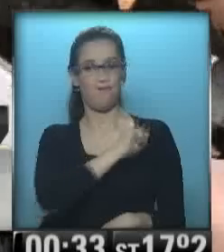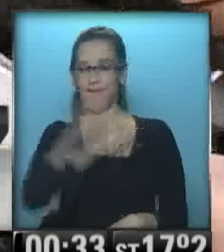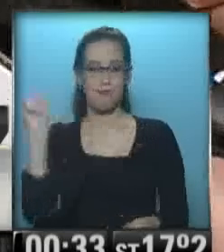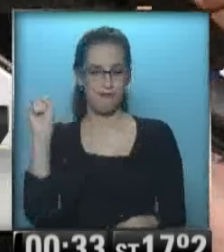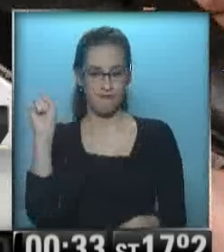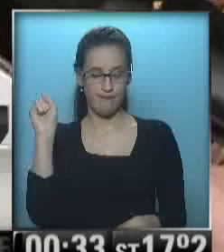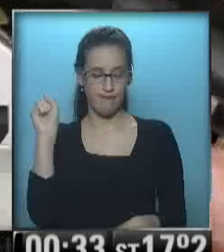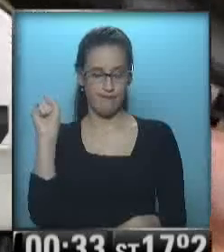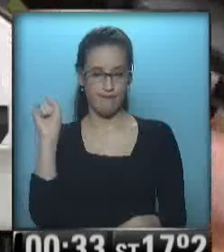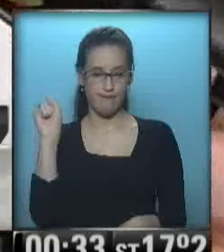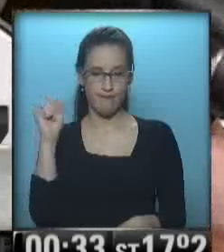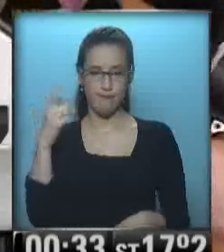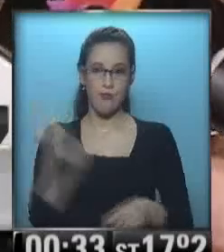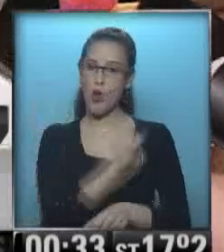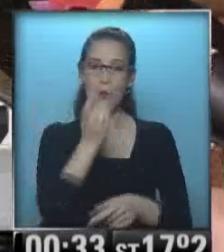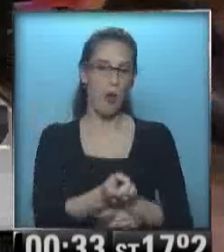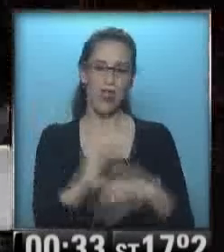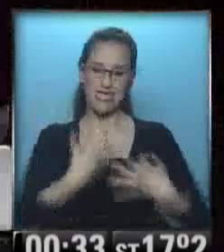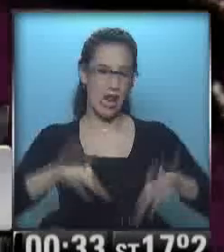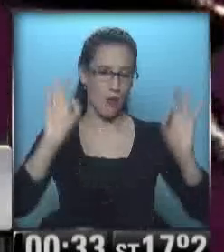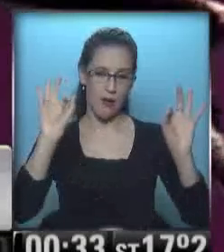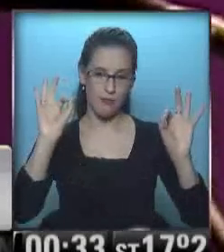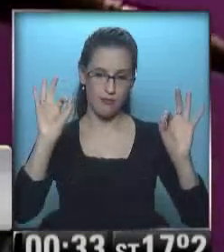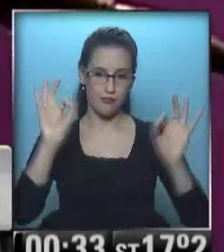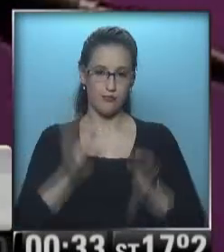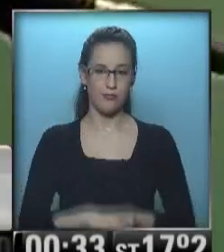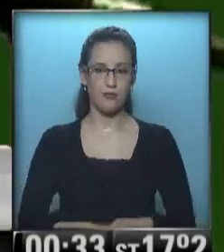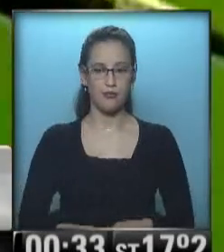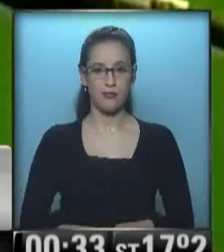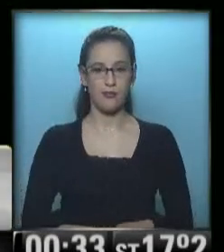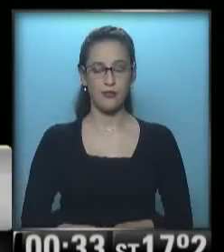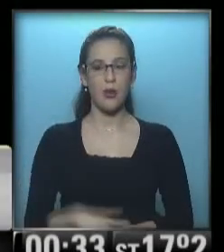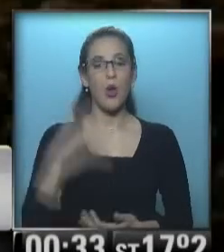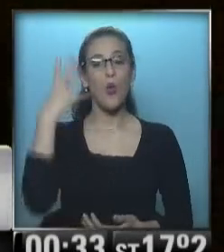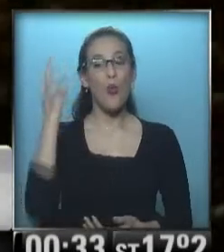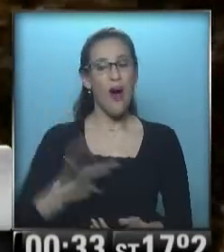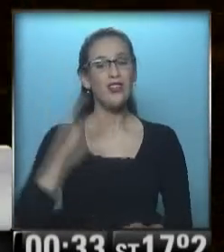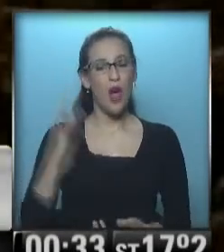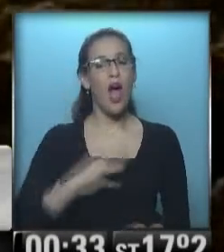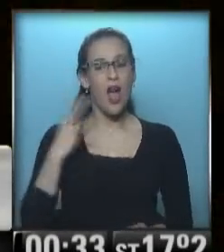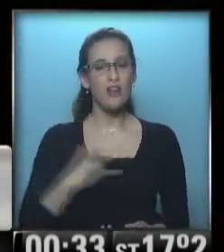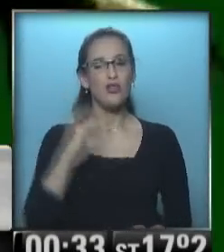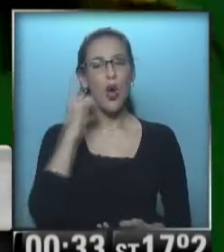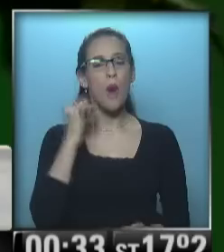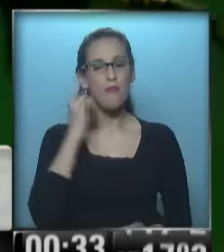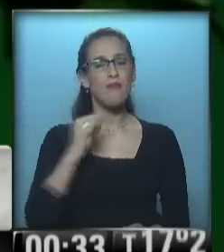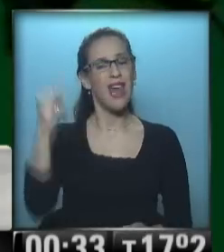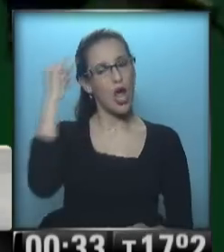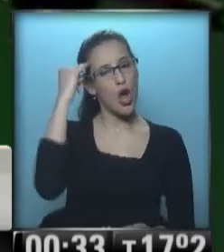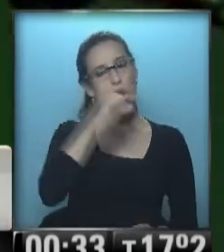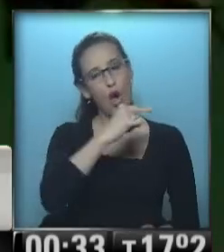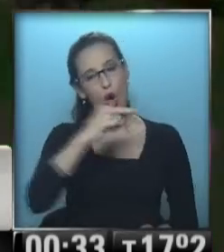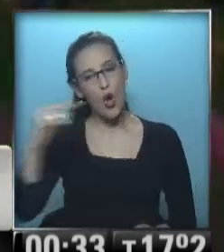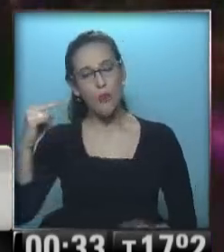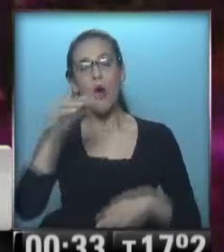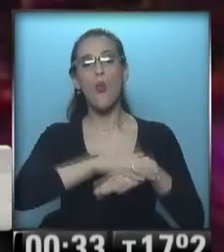cual no tuvimos la posibilidad de revertirlo. Luego de 4 años en coma, a raíz de un accidente